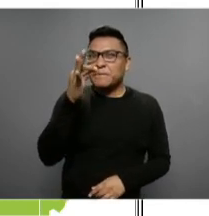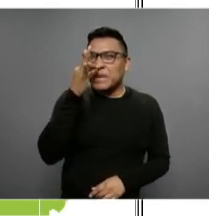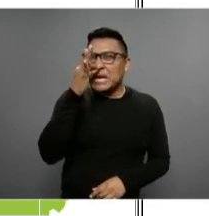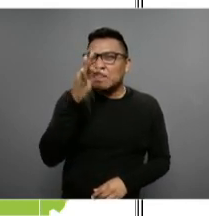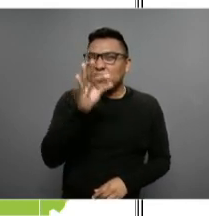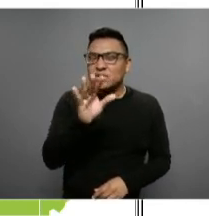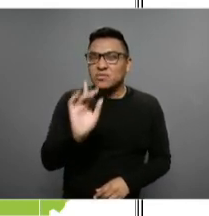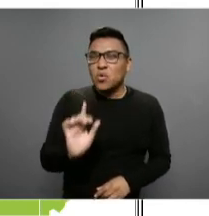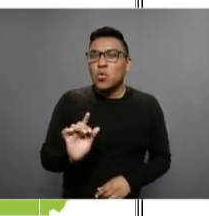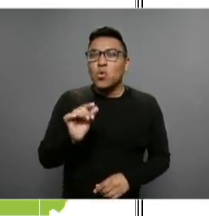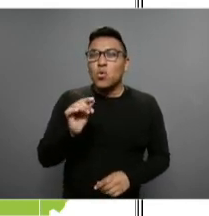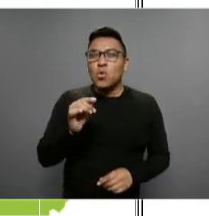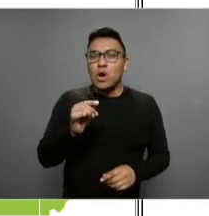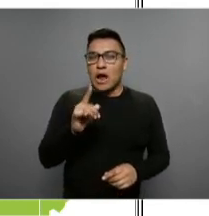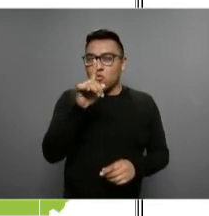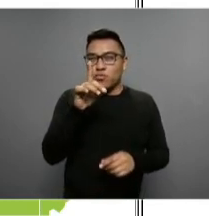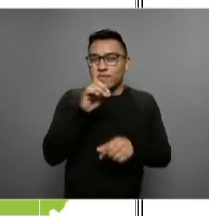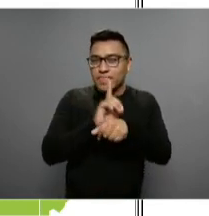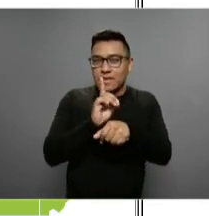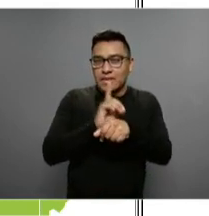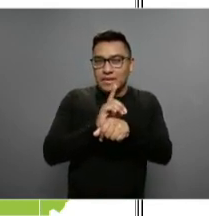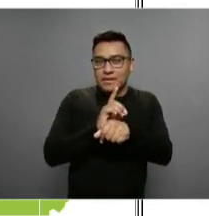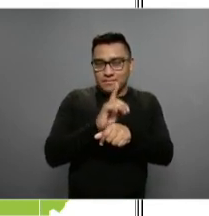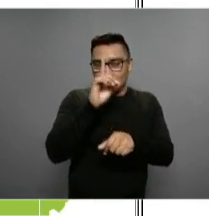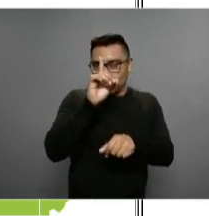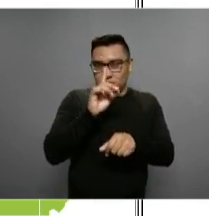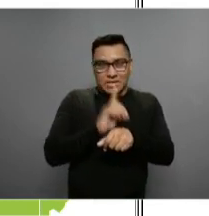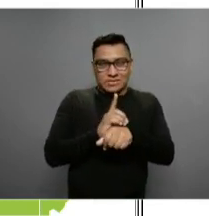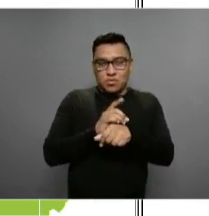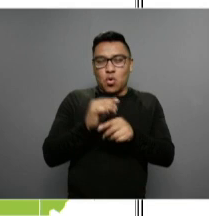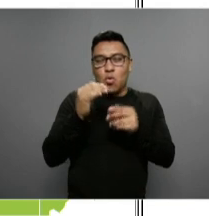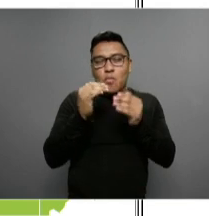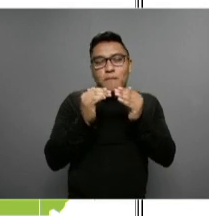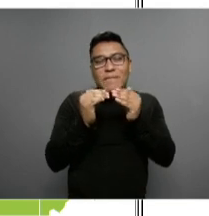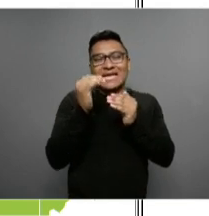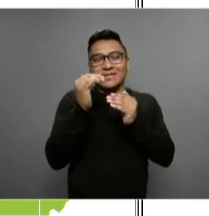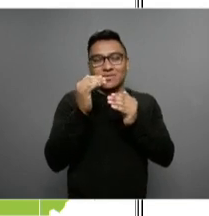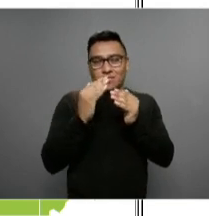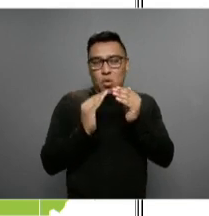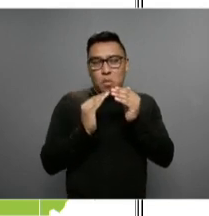cifra más alta de un día para en un otro. día. 24 días. Sí, bueno,